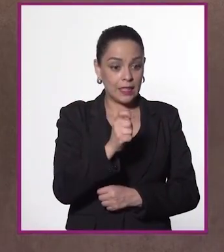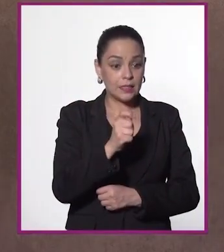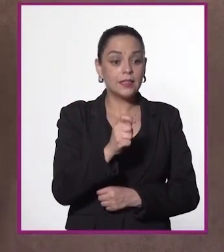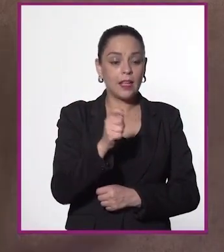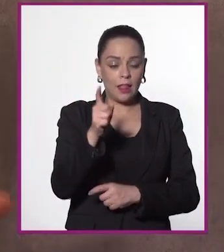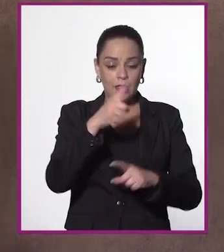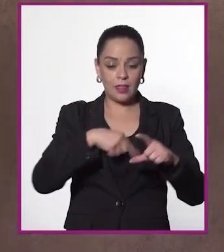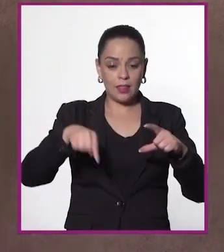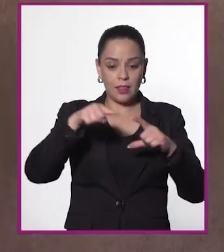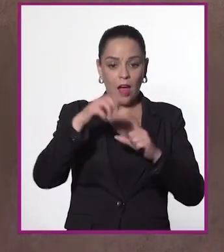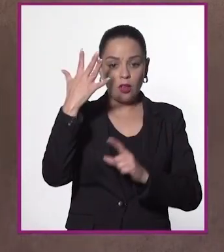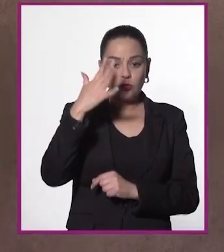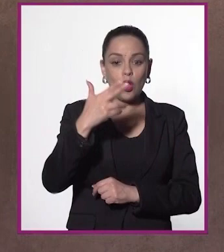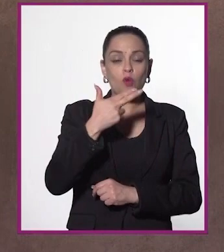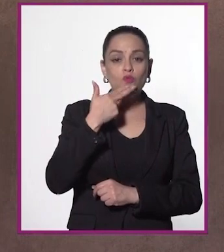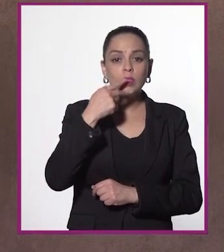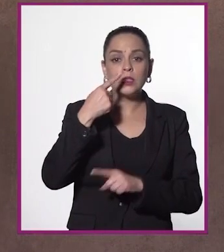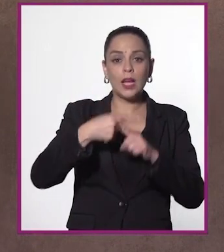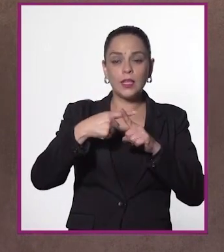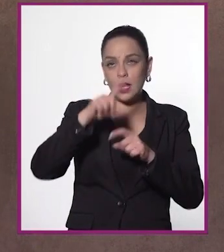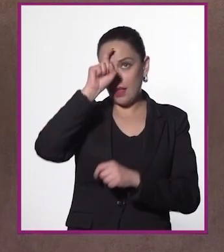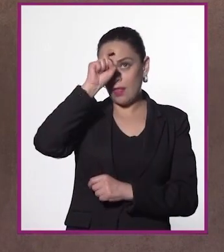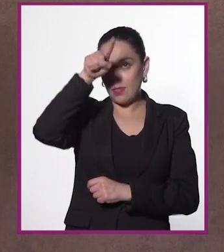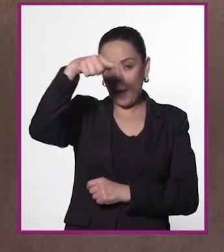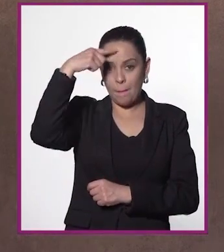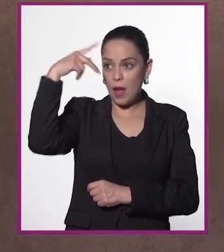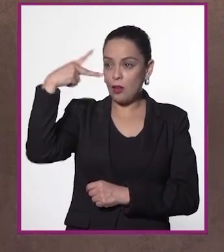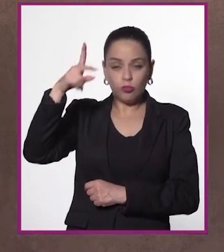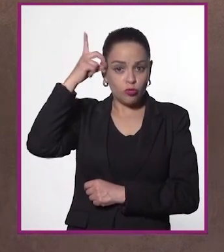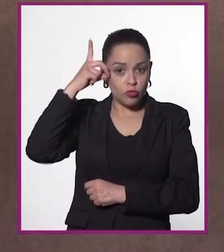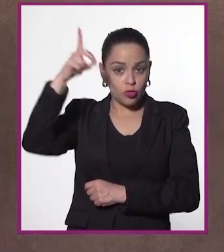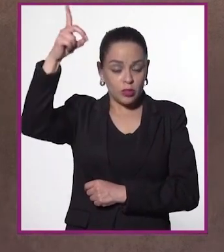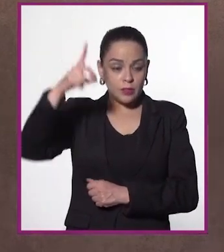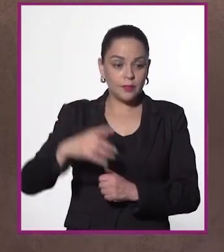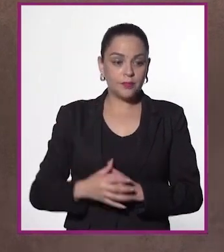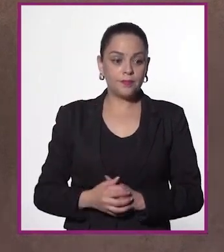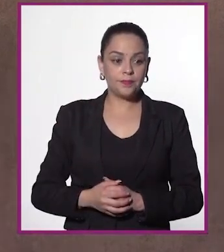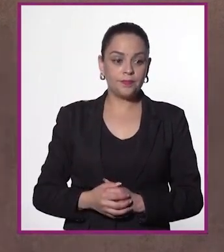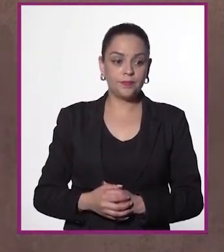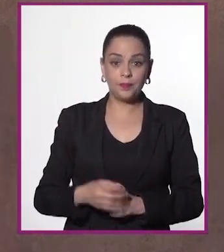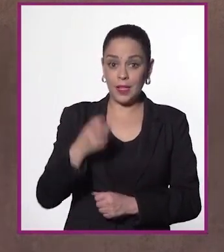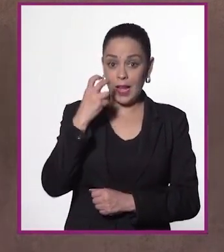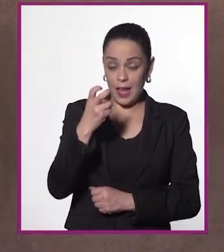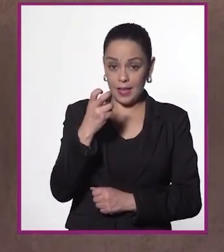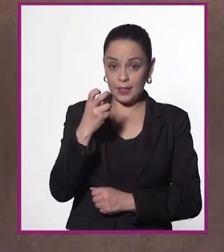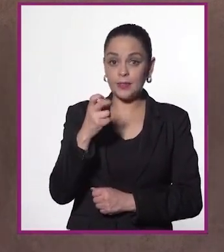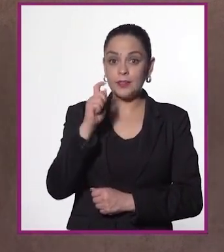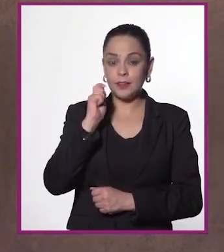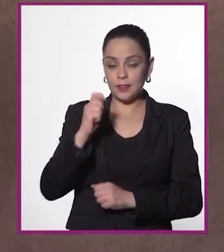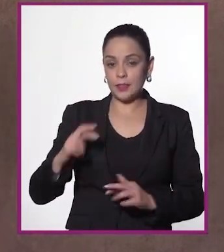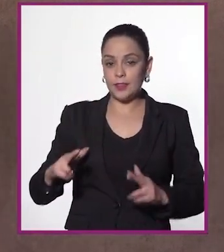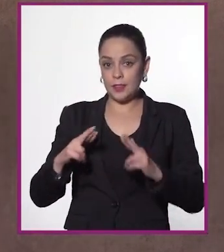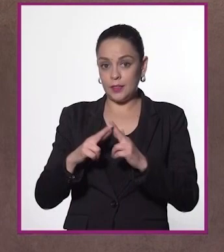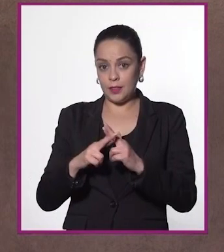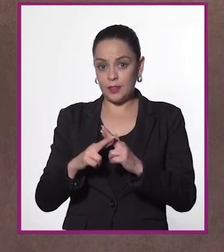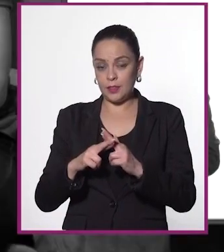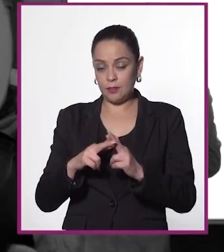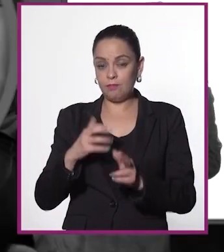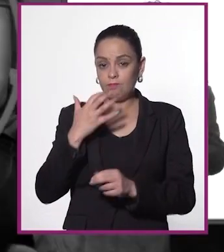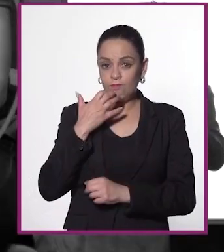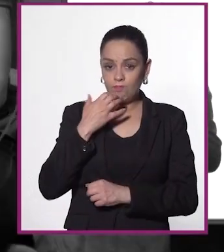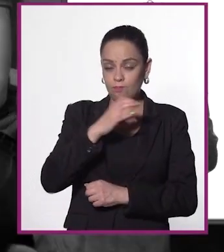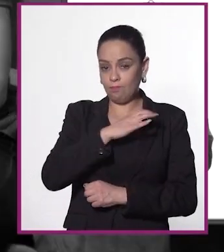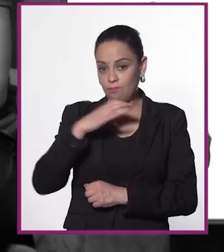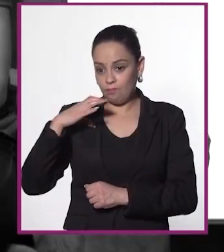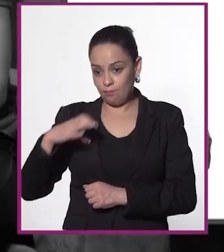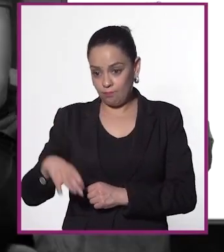que usaban los egipcios para sus dioses. Entonces, la religión judeocristiana la adaptó para dotar de